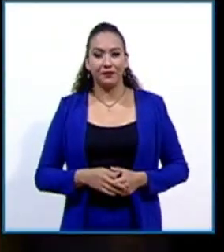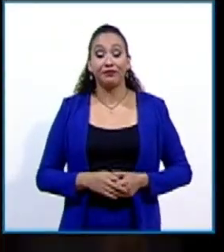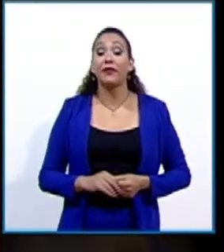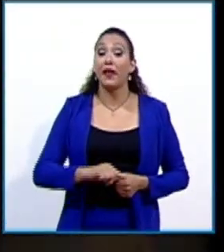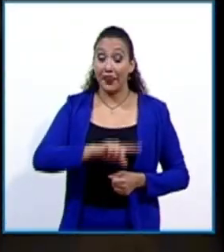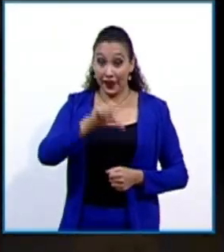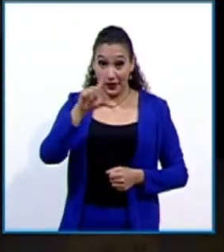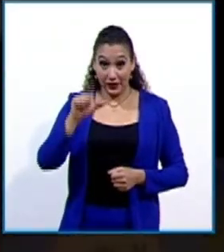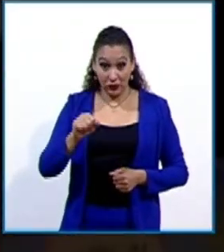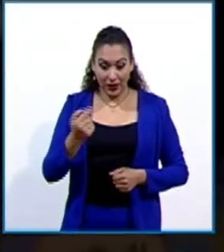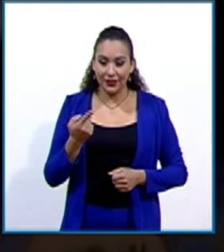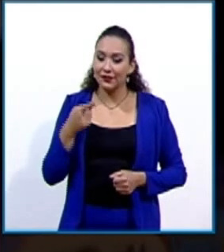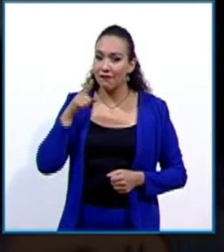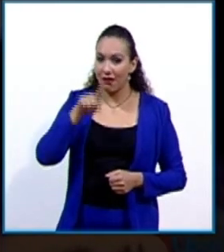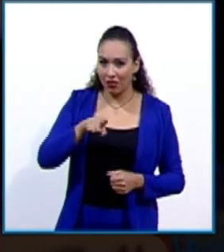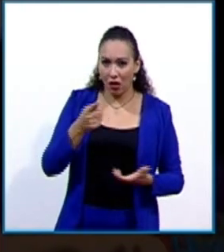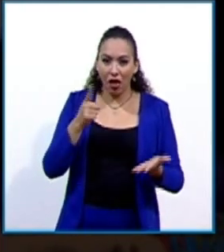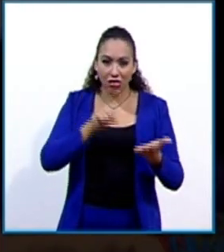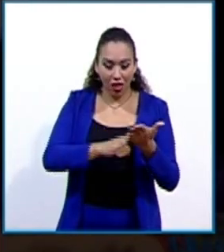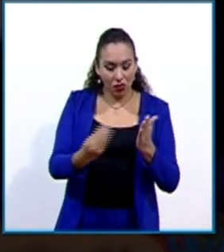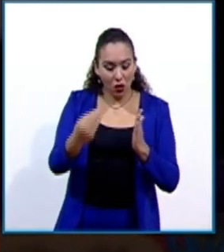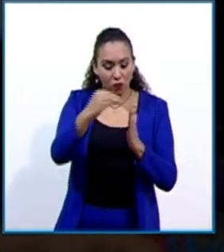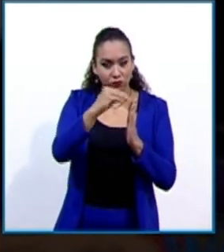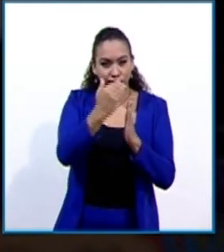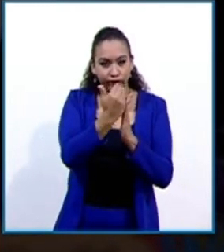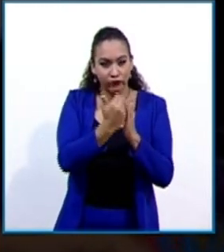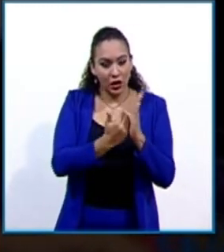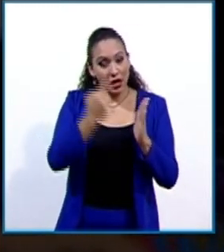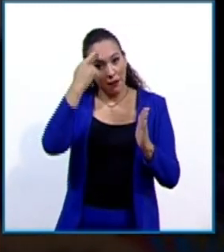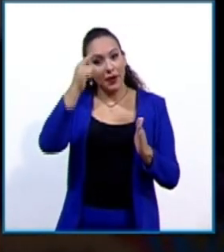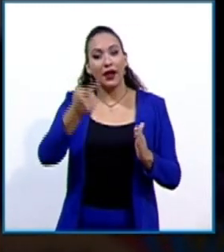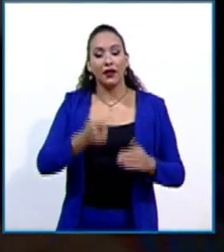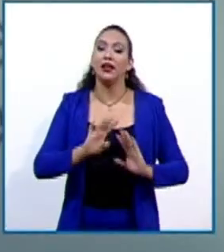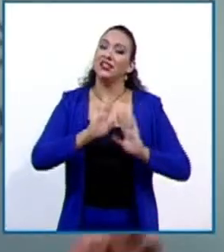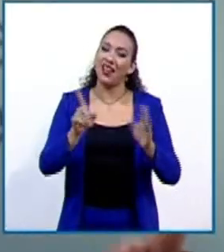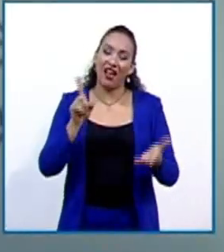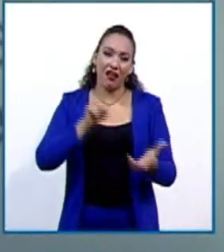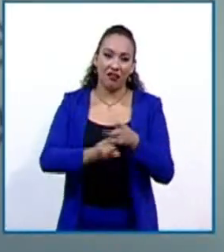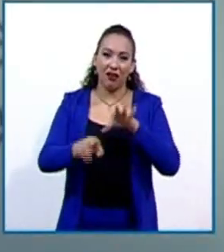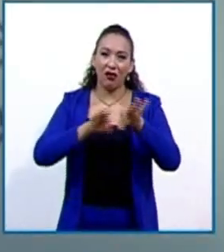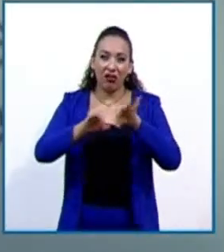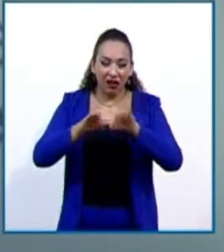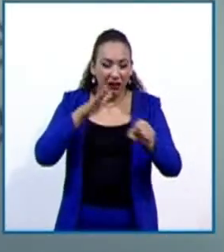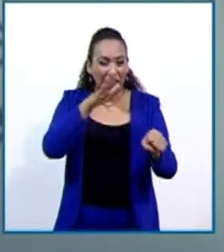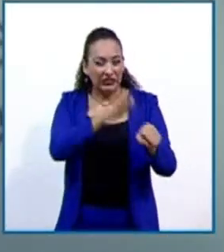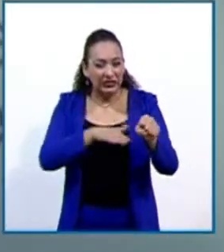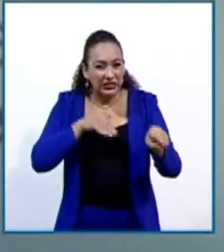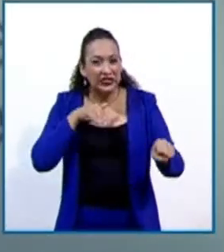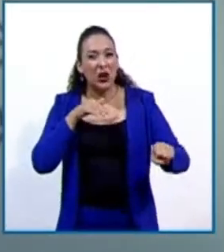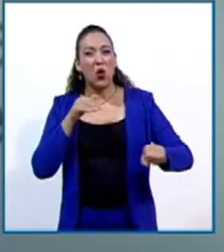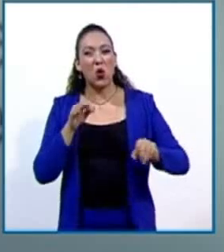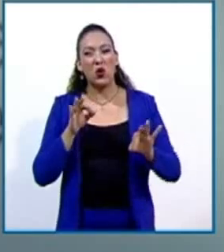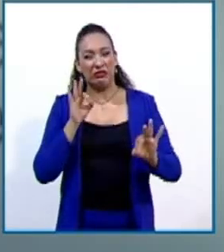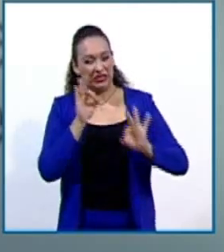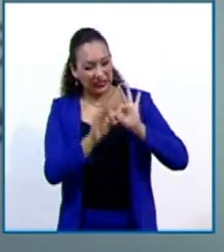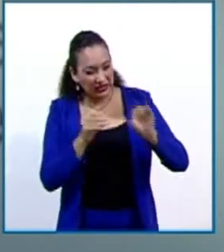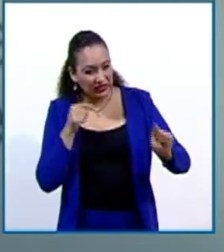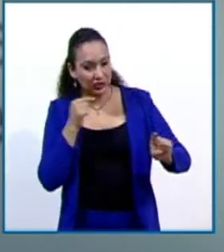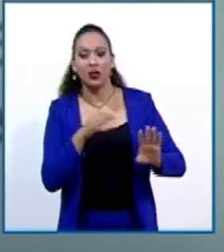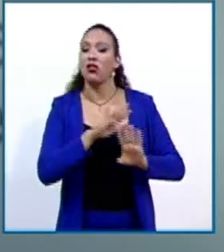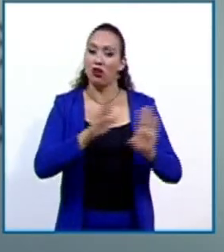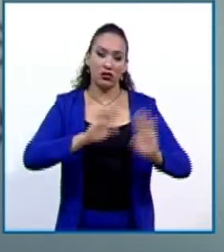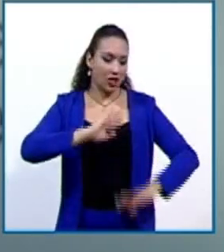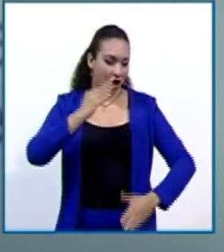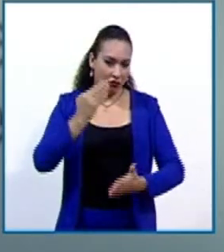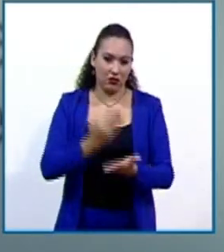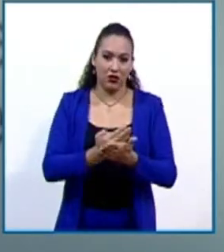Adicionalmente, se ordenó establecer protocolos para evitar el hostigamiento laboral y, en caso de presentarse, investigar los hechos denunciados y dar vista